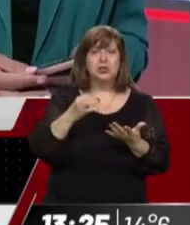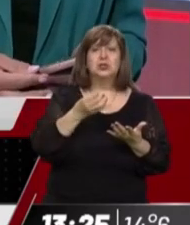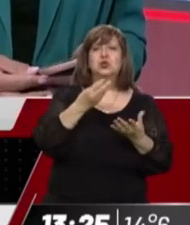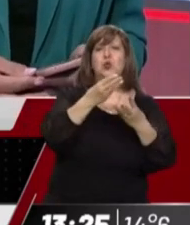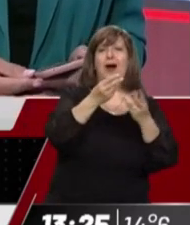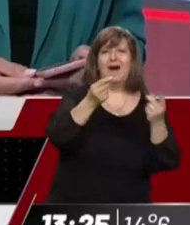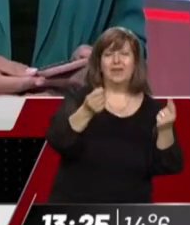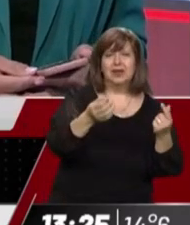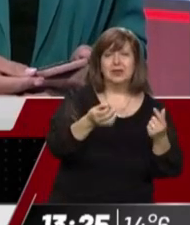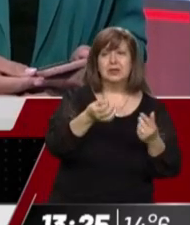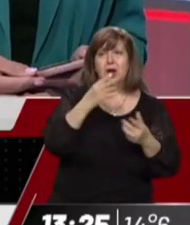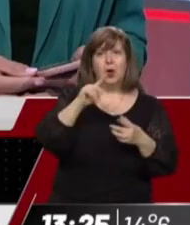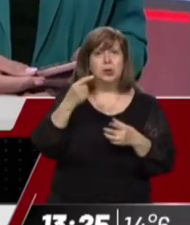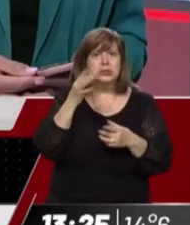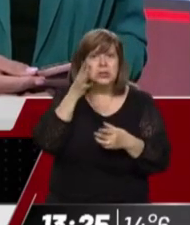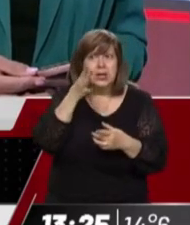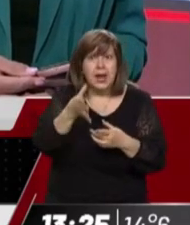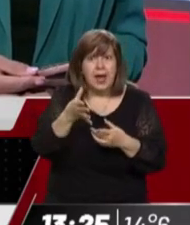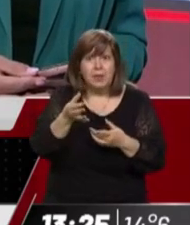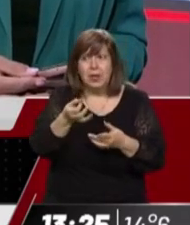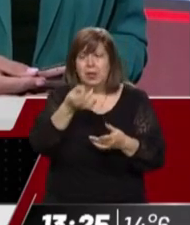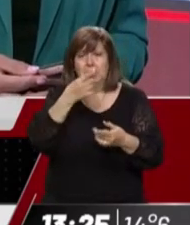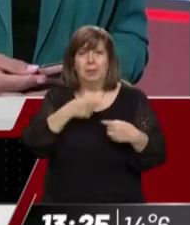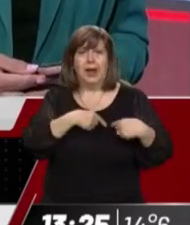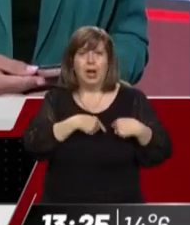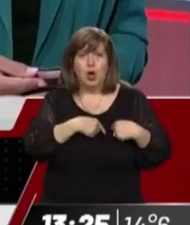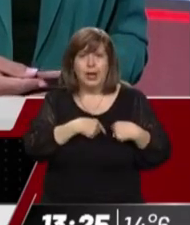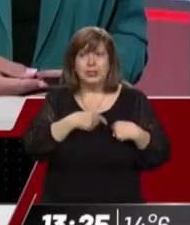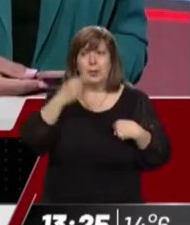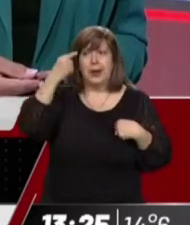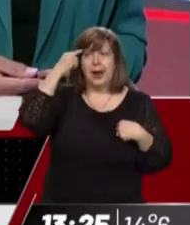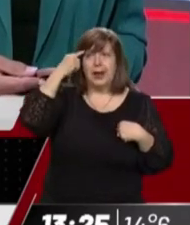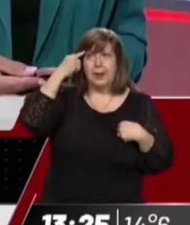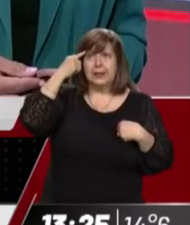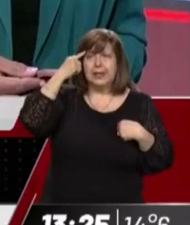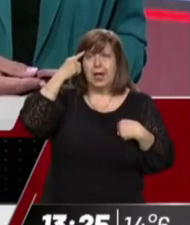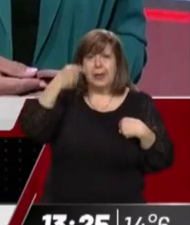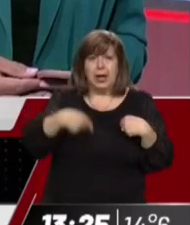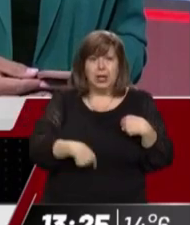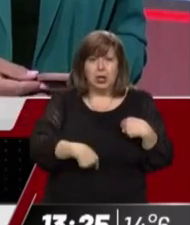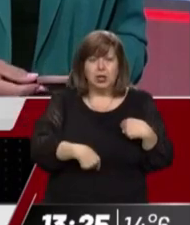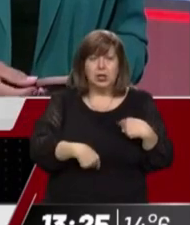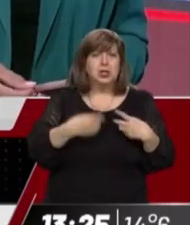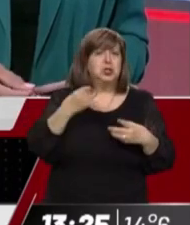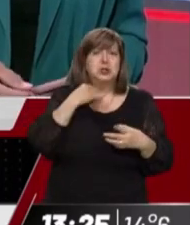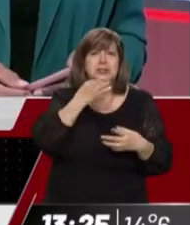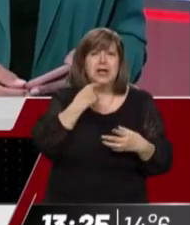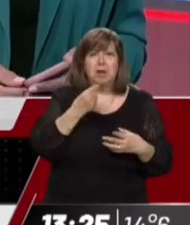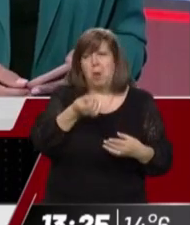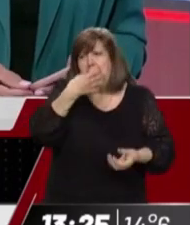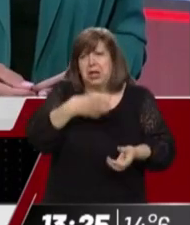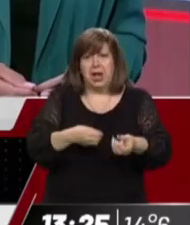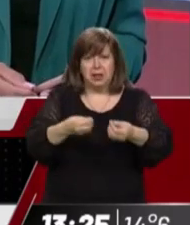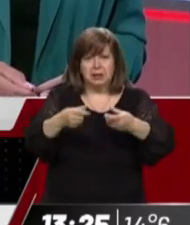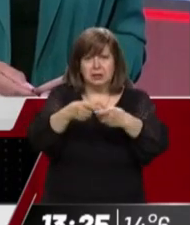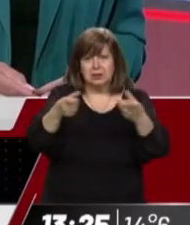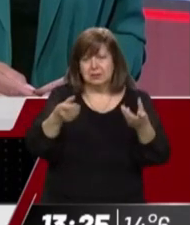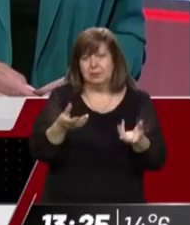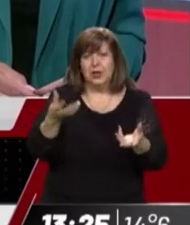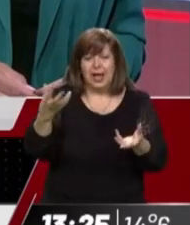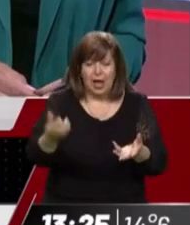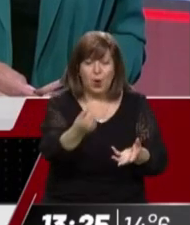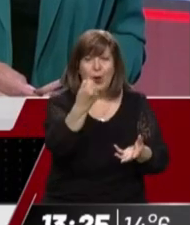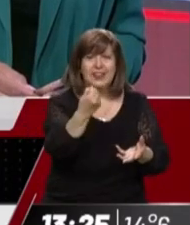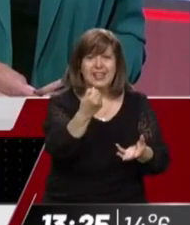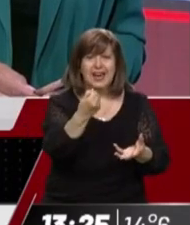más complicadas. Claro. Entonces, bueno, hay que tener en cuenta eso. Pero incluso los analgésicos tomados en forma sostenida y a lo largo de una determinada